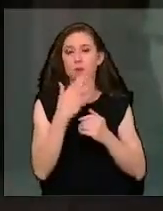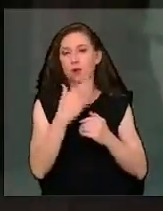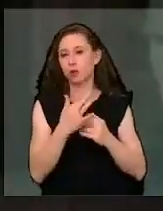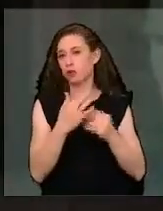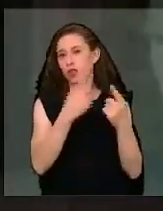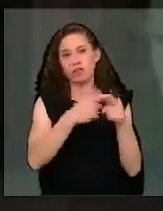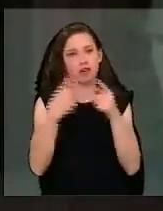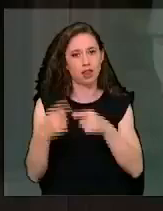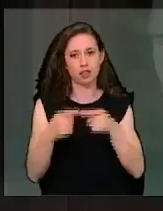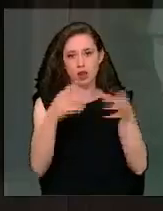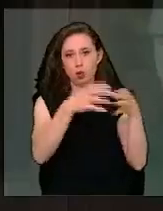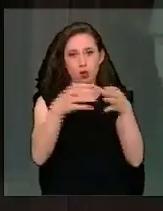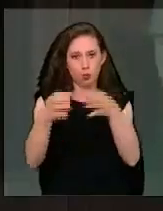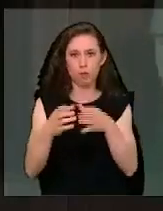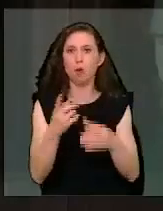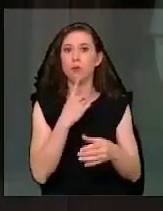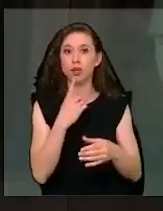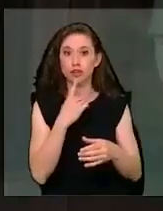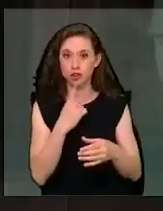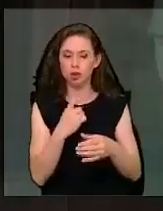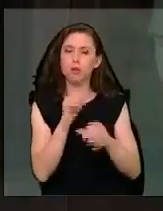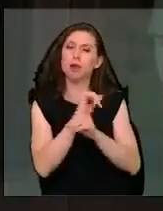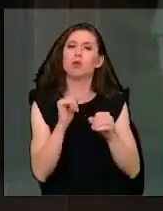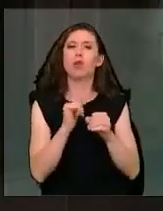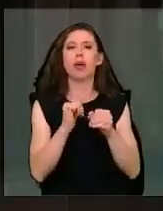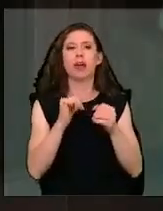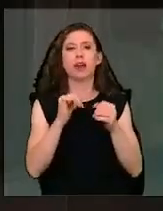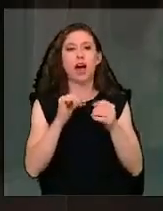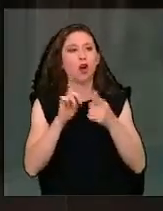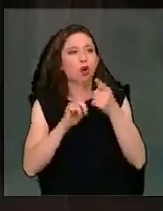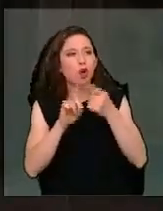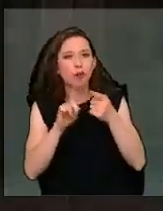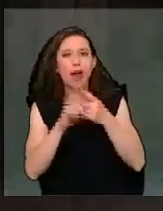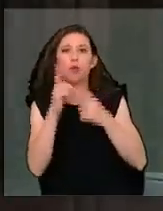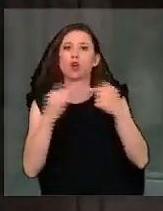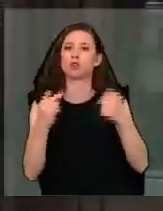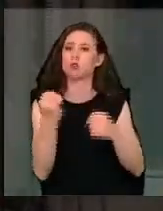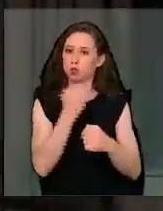los distintos partidos en momentos de definir aspectos importantes Así que fue una mujer de estado